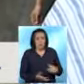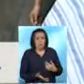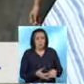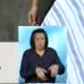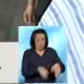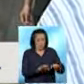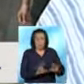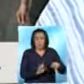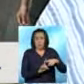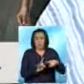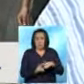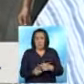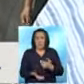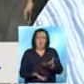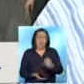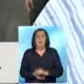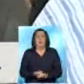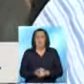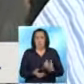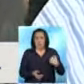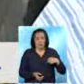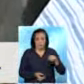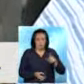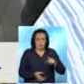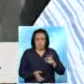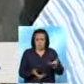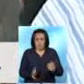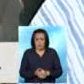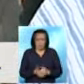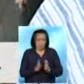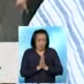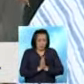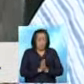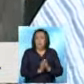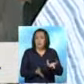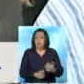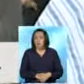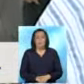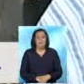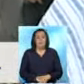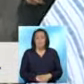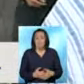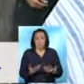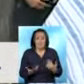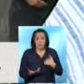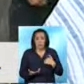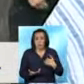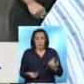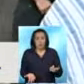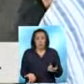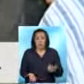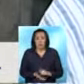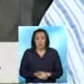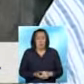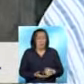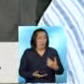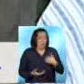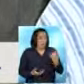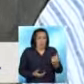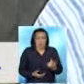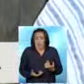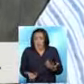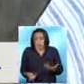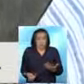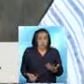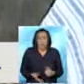entierro, va al cementerio, necesito, señorita. Me encuentro un poco desamparada